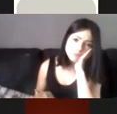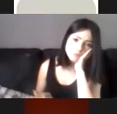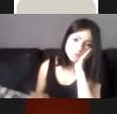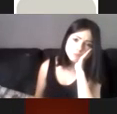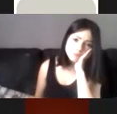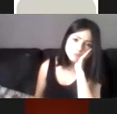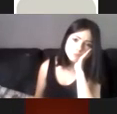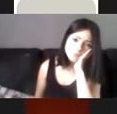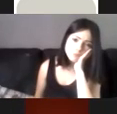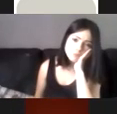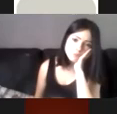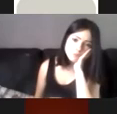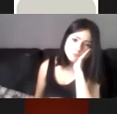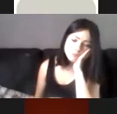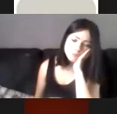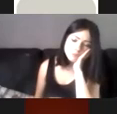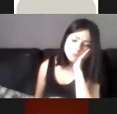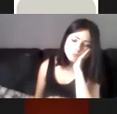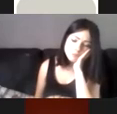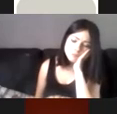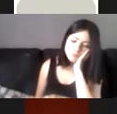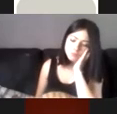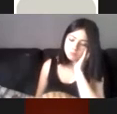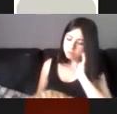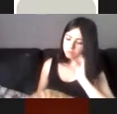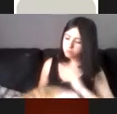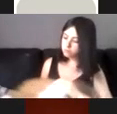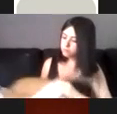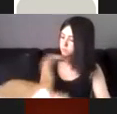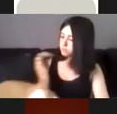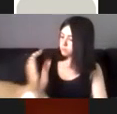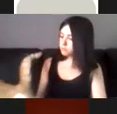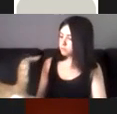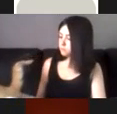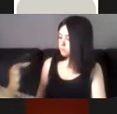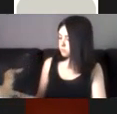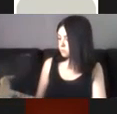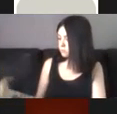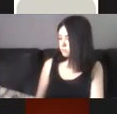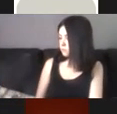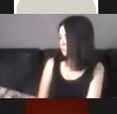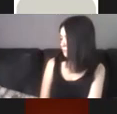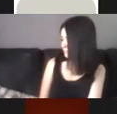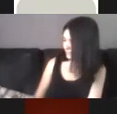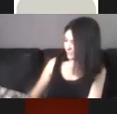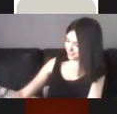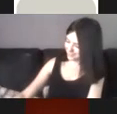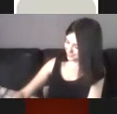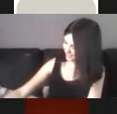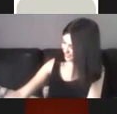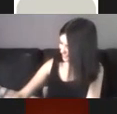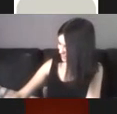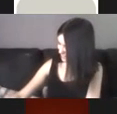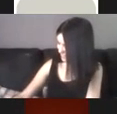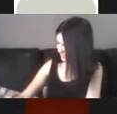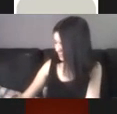donde ocurría la manipulación, entonces los que nos queda ver sobre la prensa digital, entonces, lo que vamos a ver en esta clase, vamos a